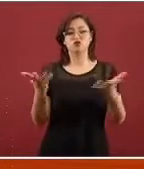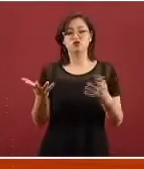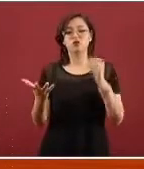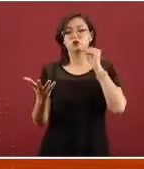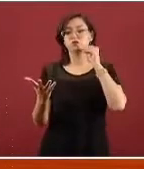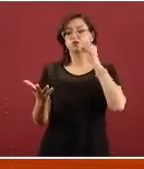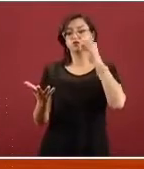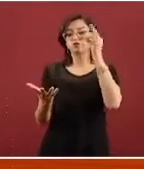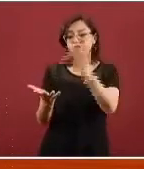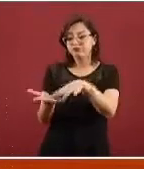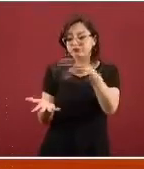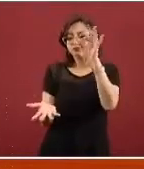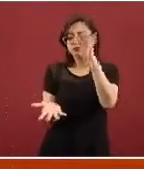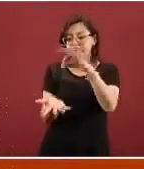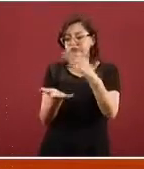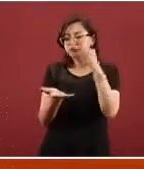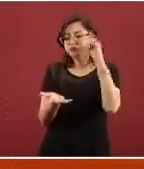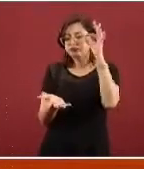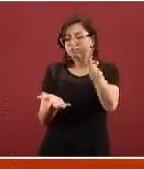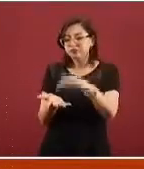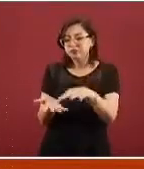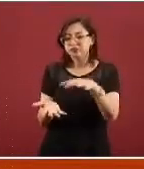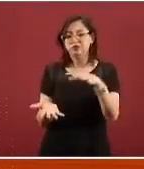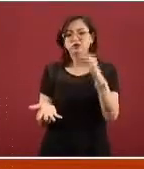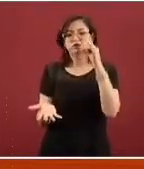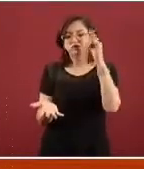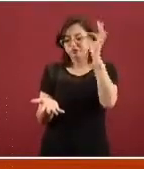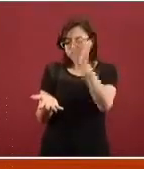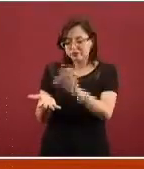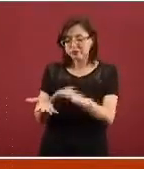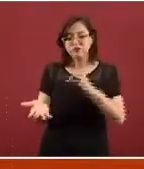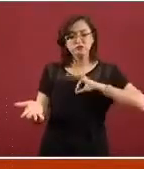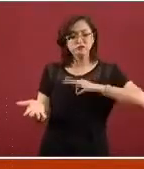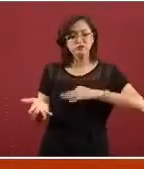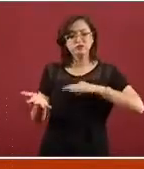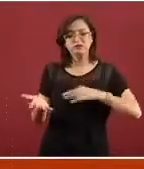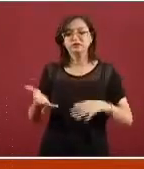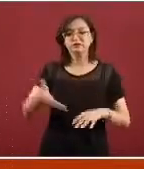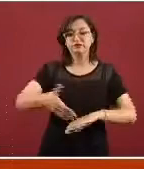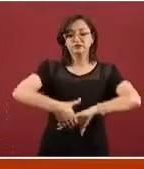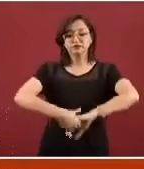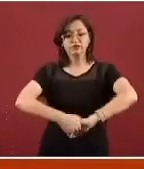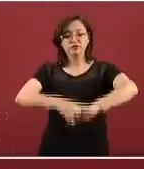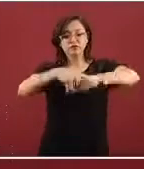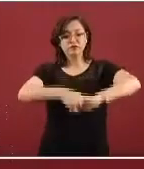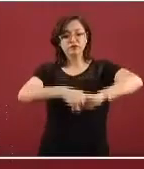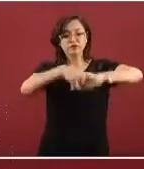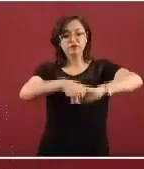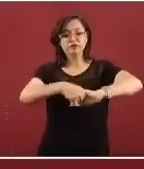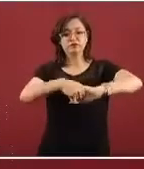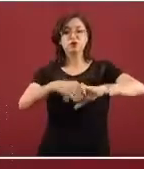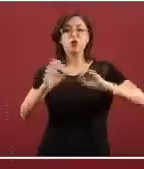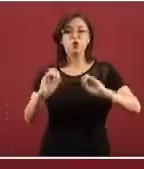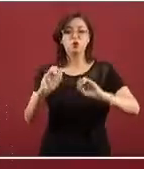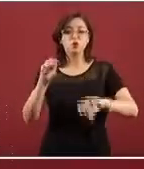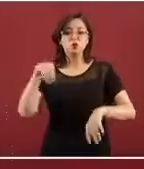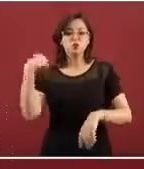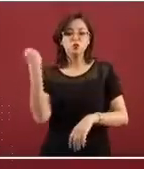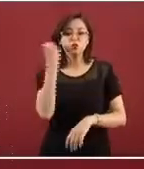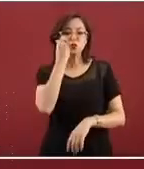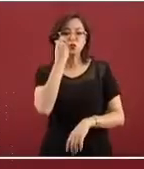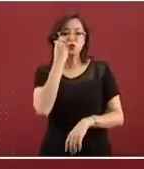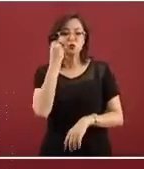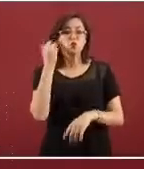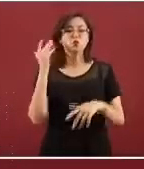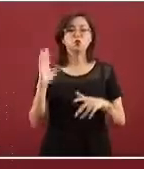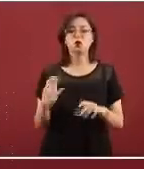ejemplo, que se contaminan con las secreciones respiratorias llenas de virus. Damos la mano o saludamos de beso o simplemente